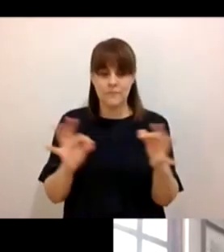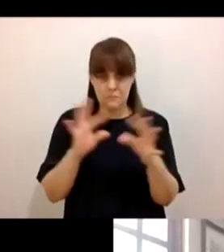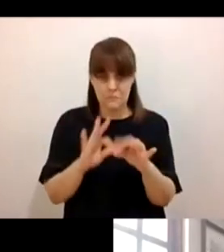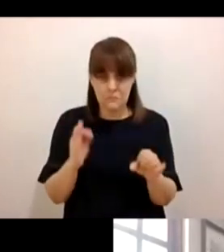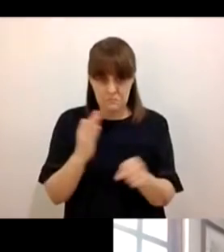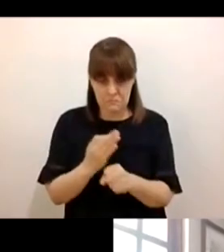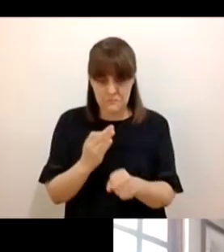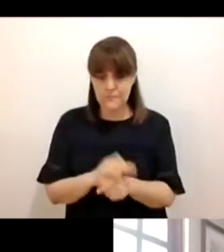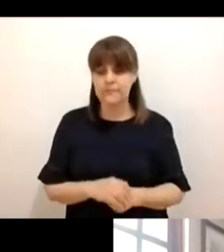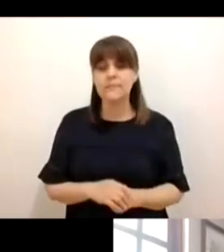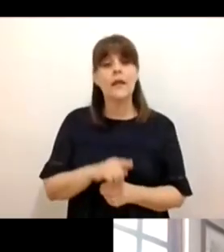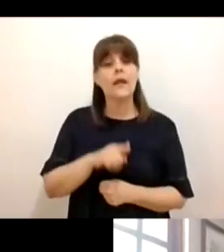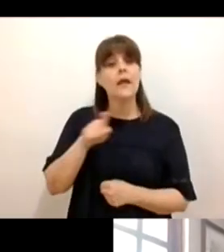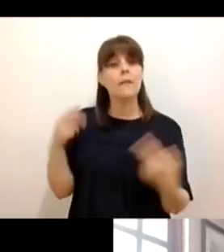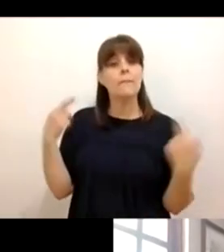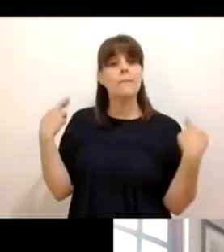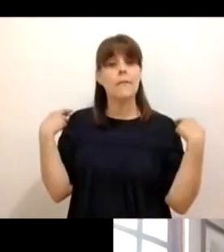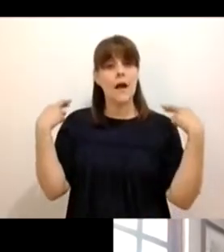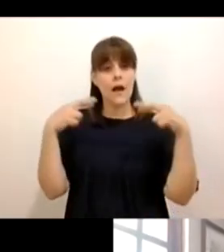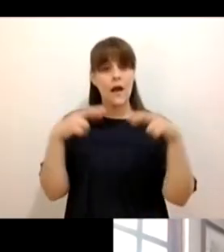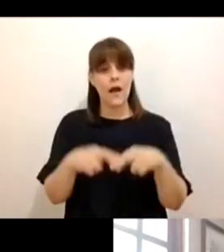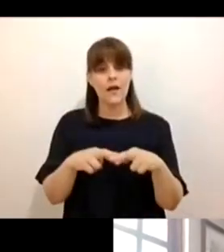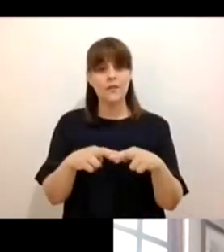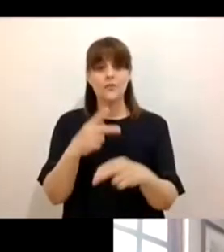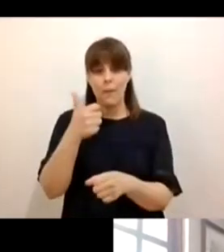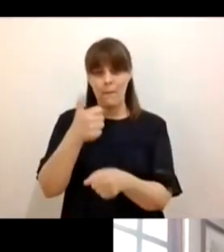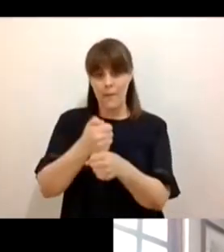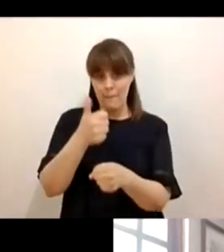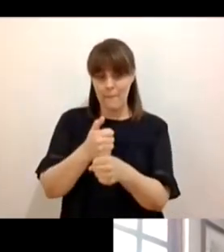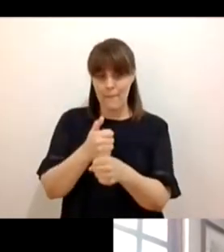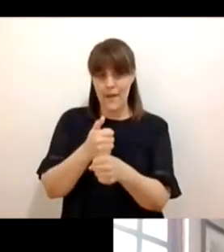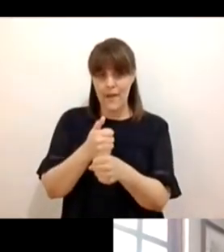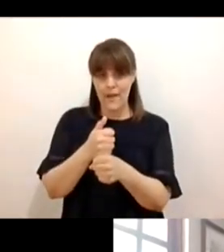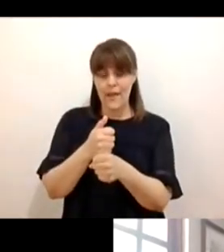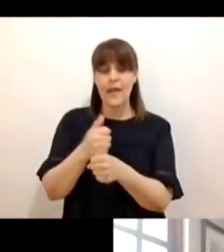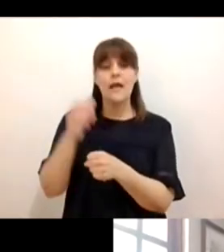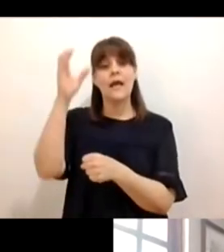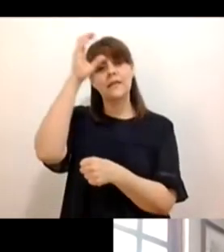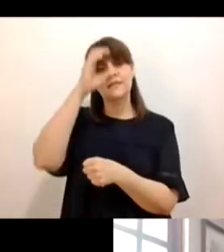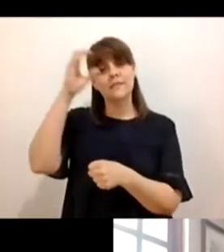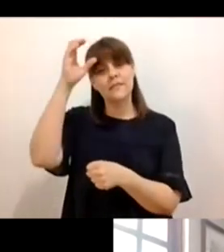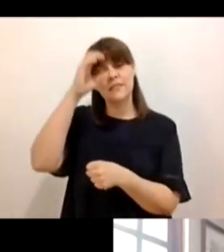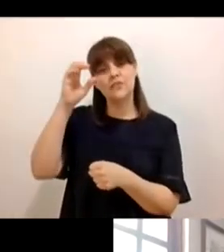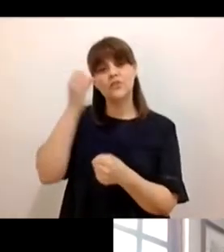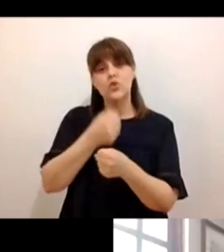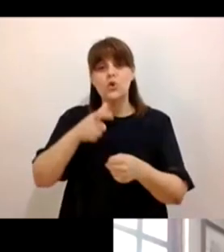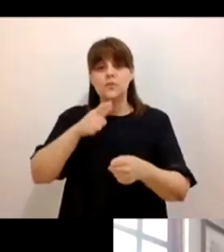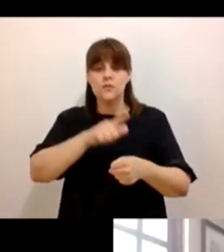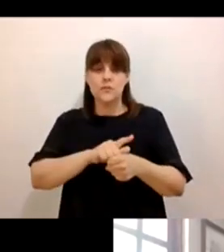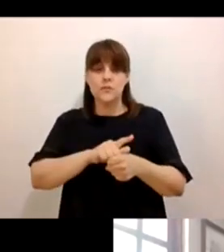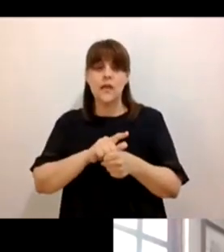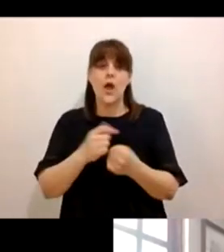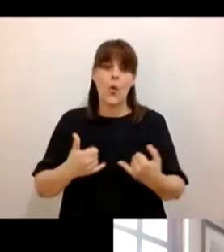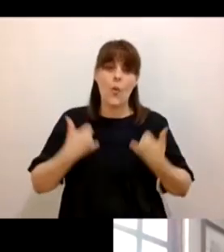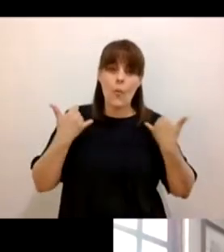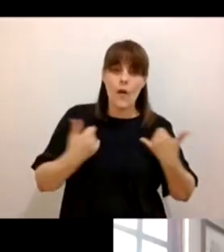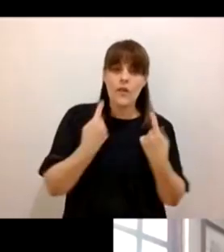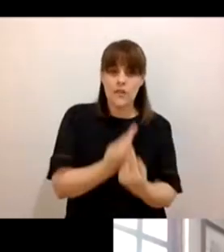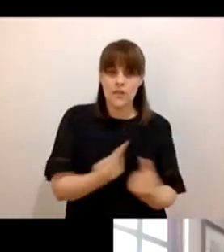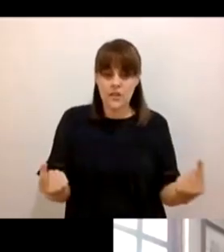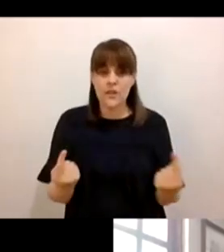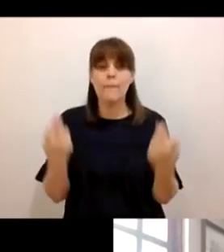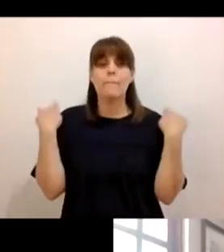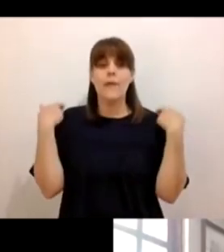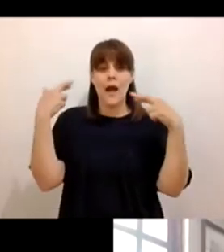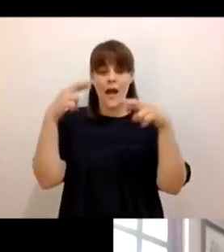él es maestro de educación primaria doctor honoris causa en ciencias sociales sobre juventud e infancia docente de la maestría de psicología